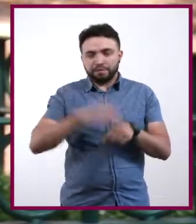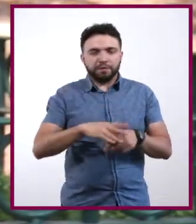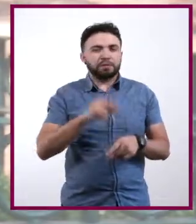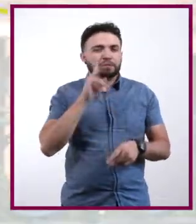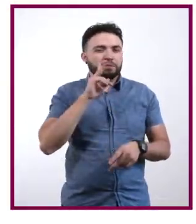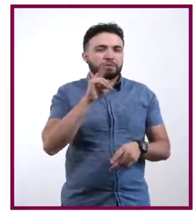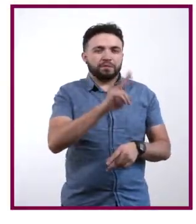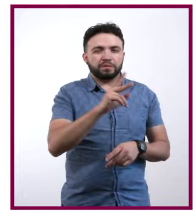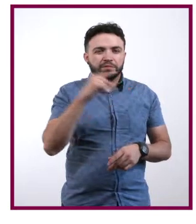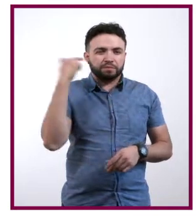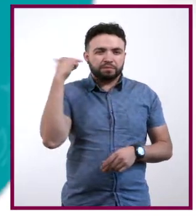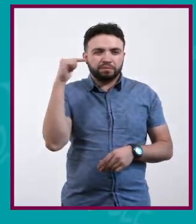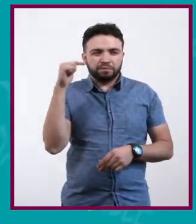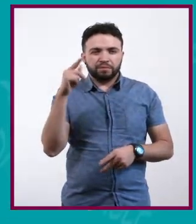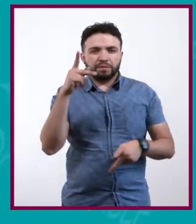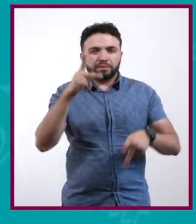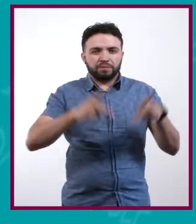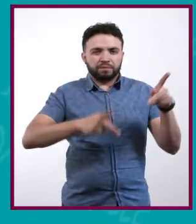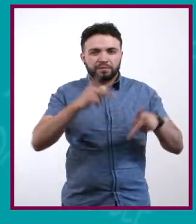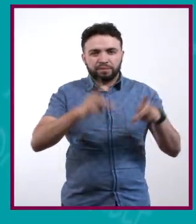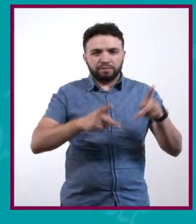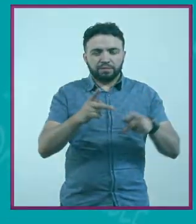¡Empezamos!